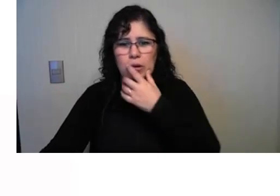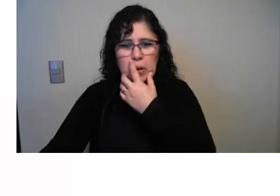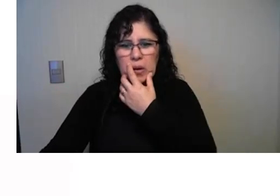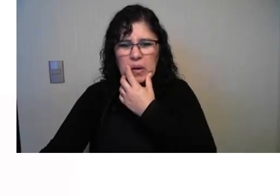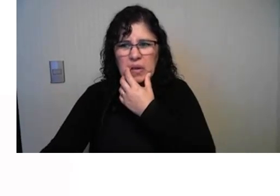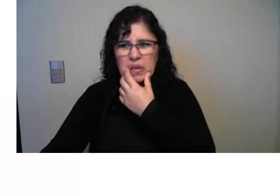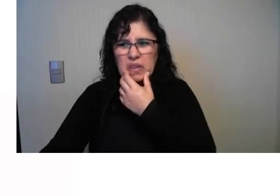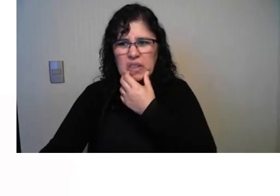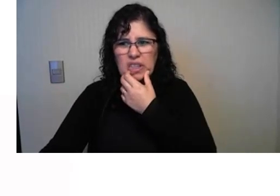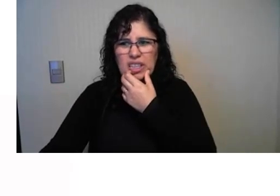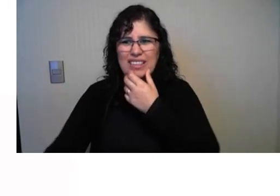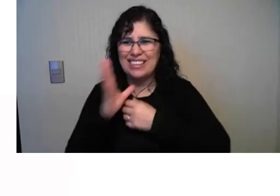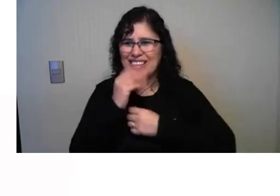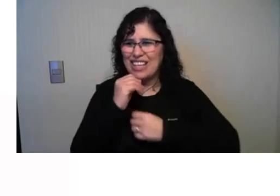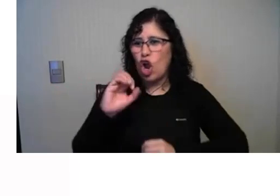tengo.